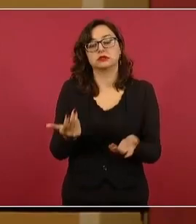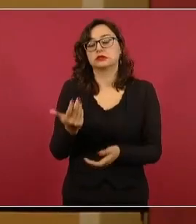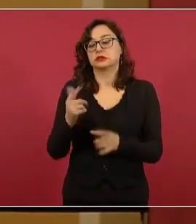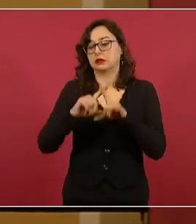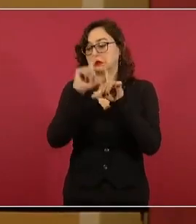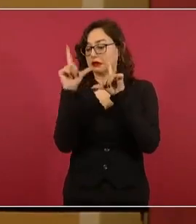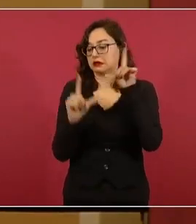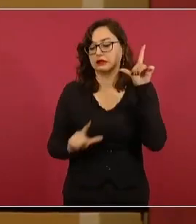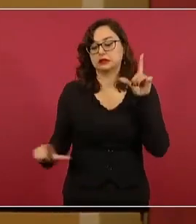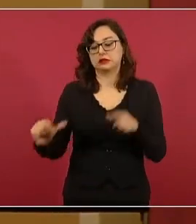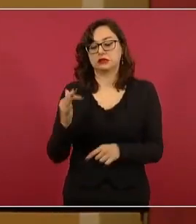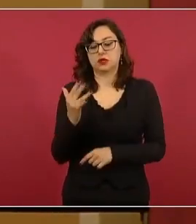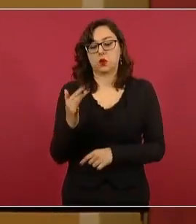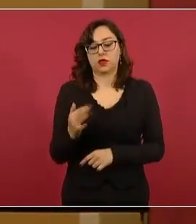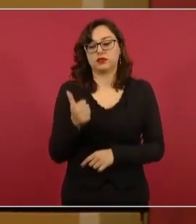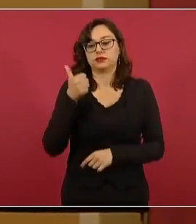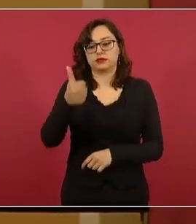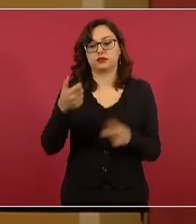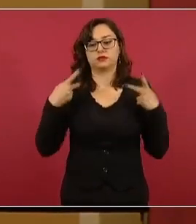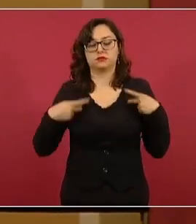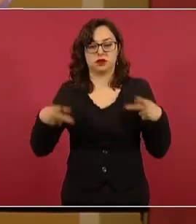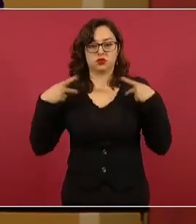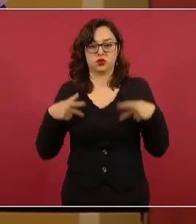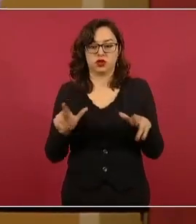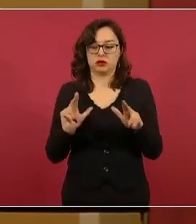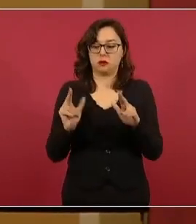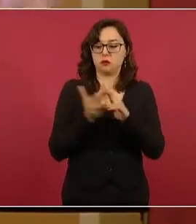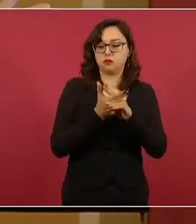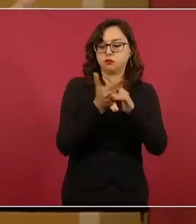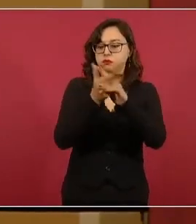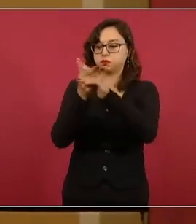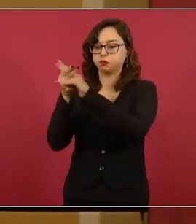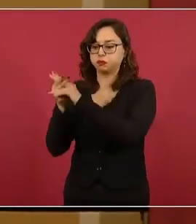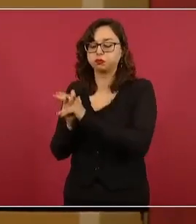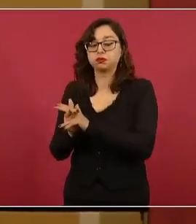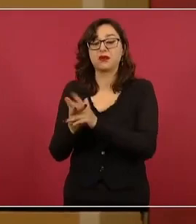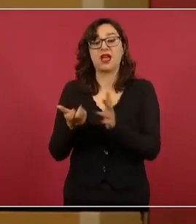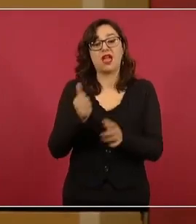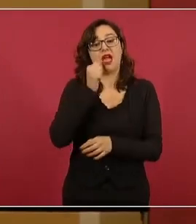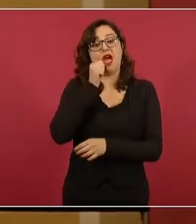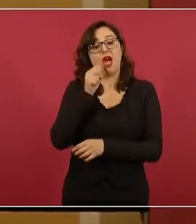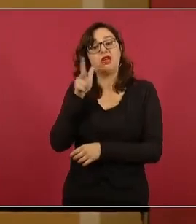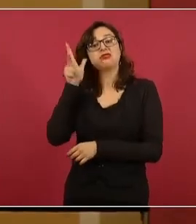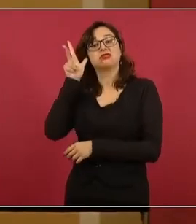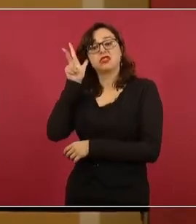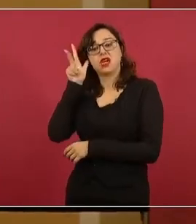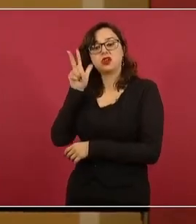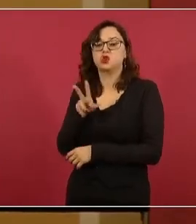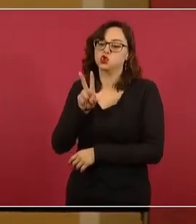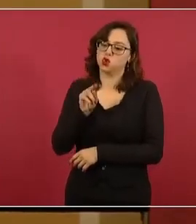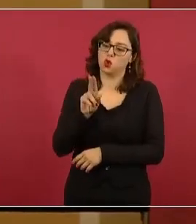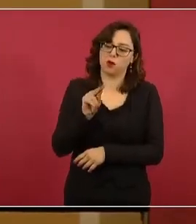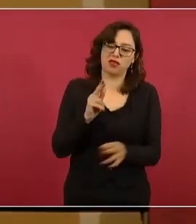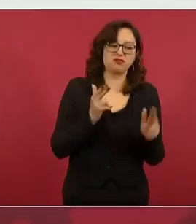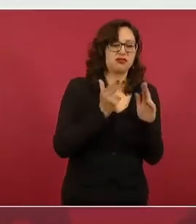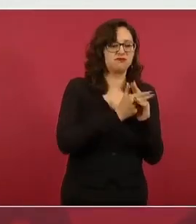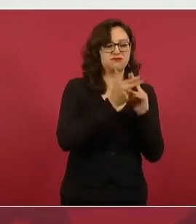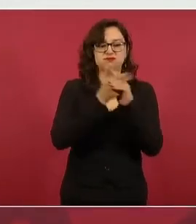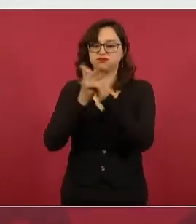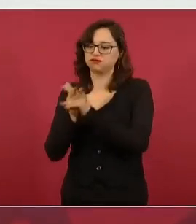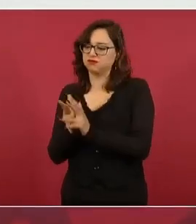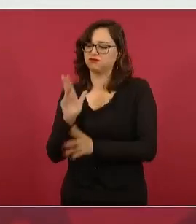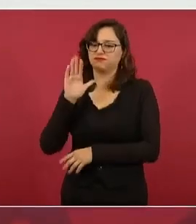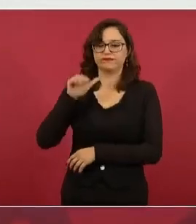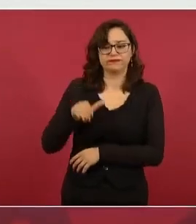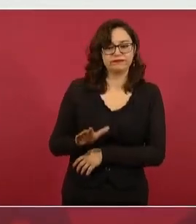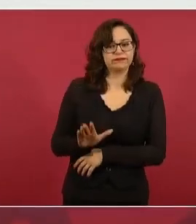en el país, pero antier fueron 90, y esto